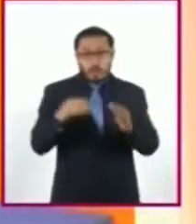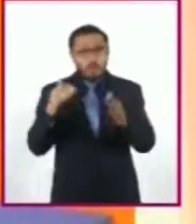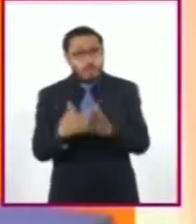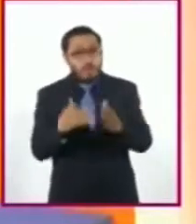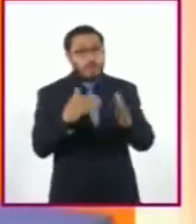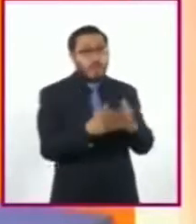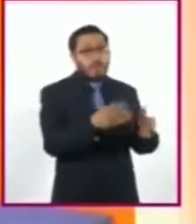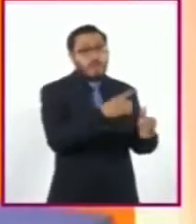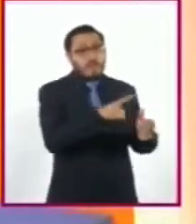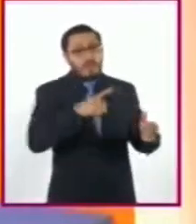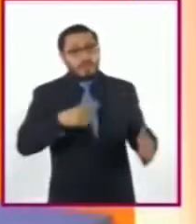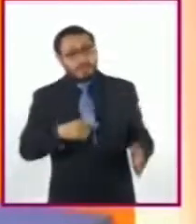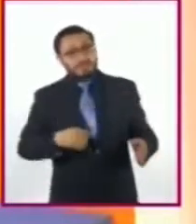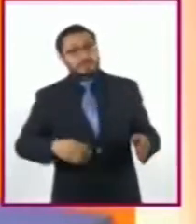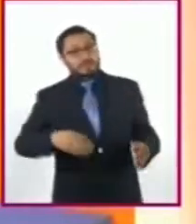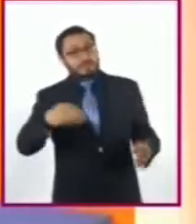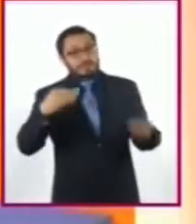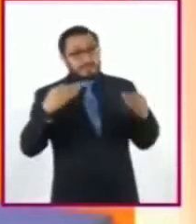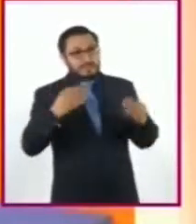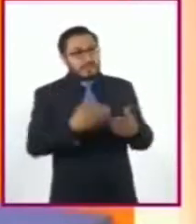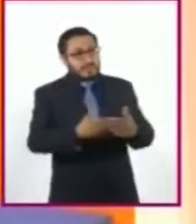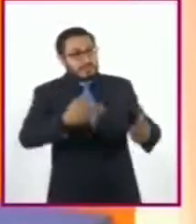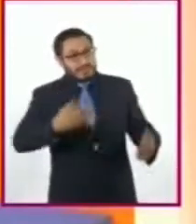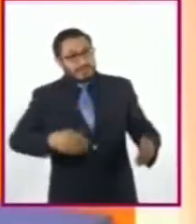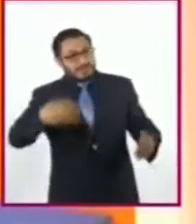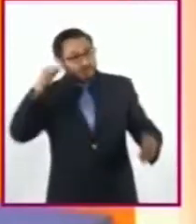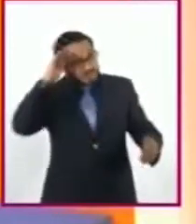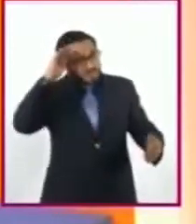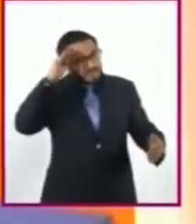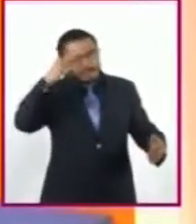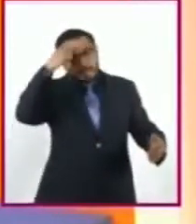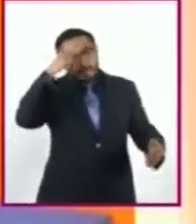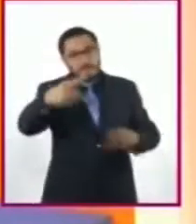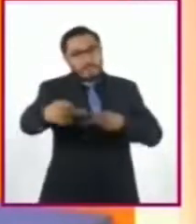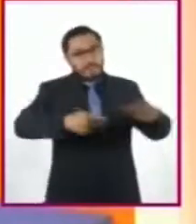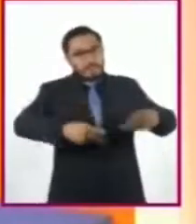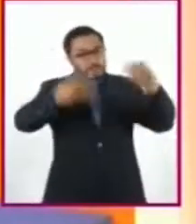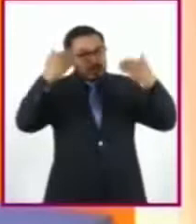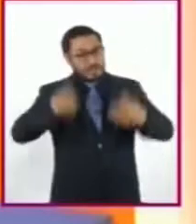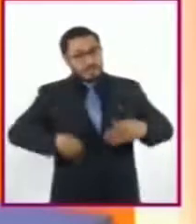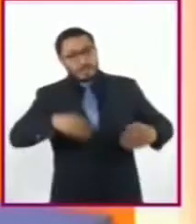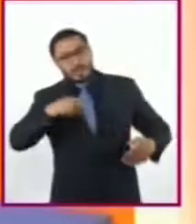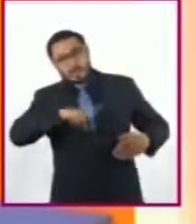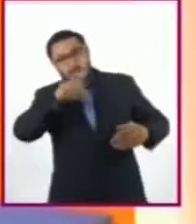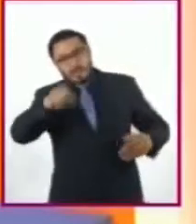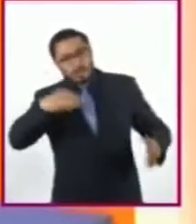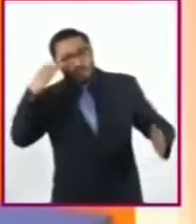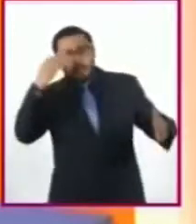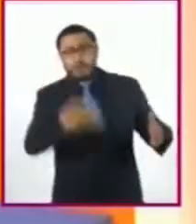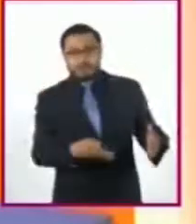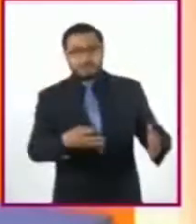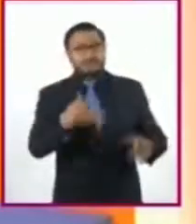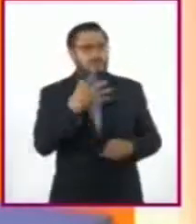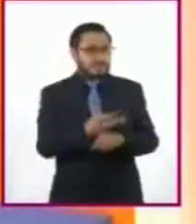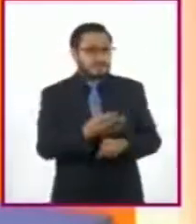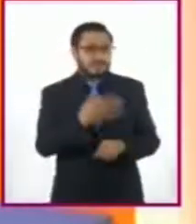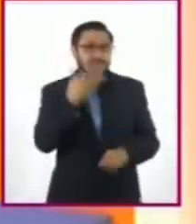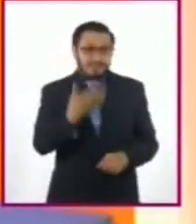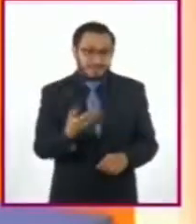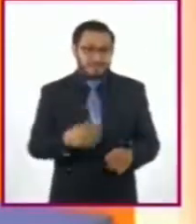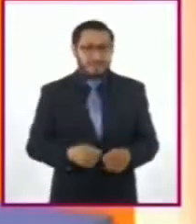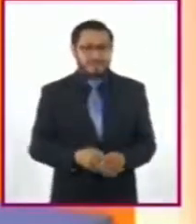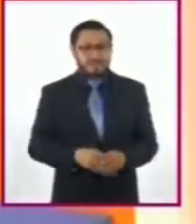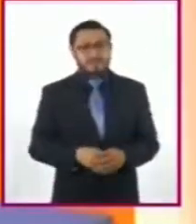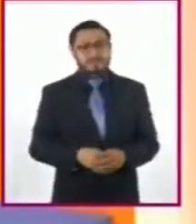debemos prever para prepararnos y afrontarlos. Los seres humanos